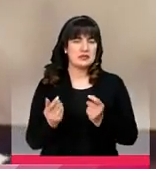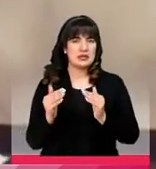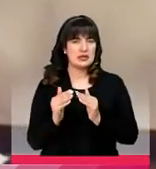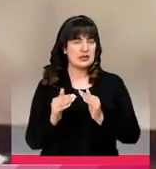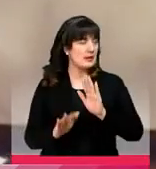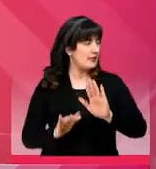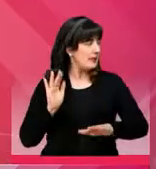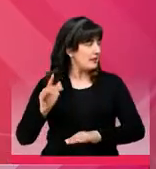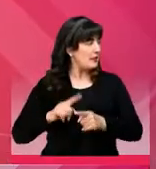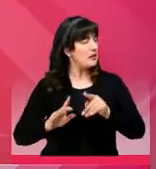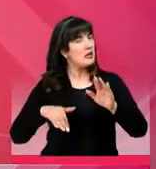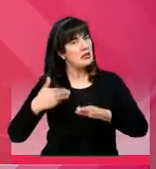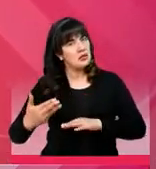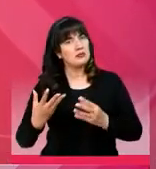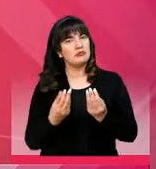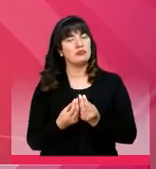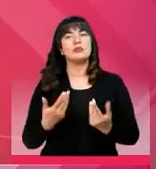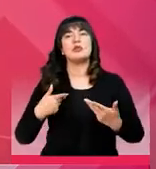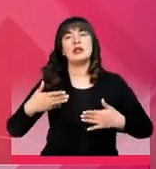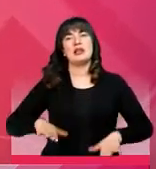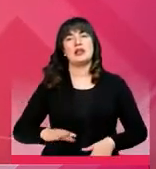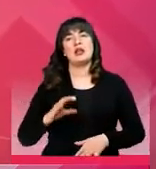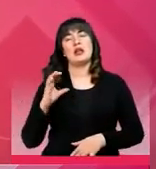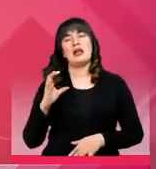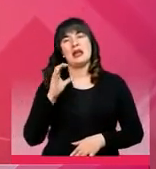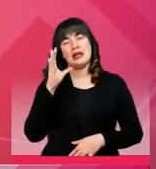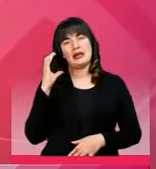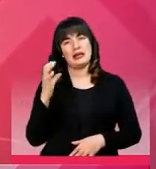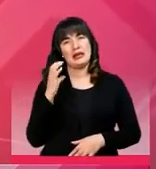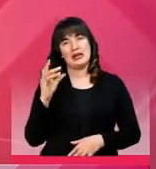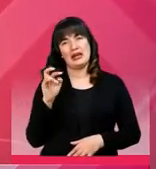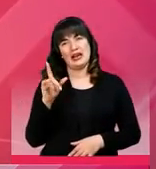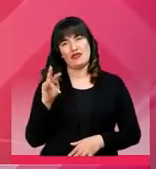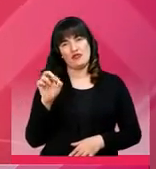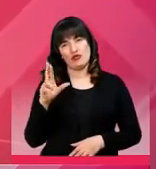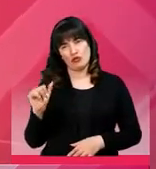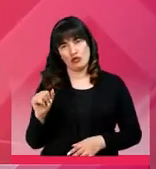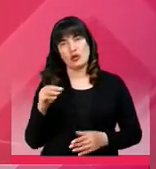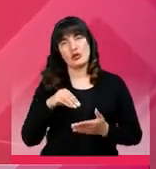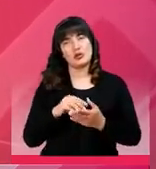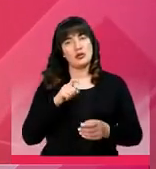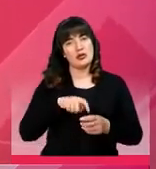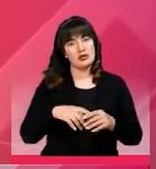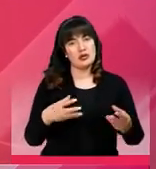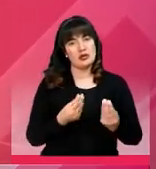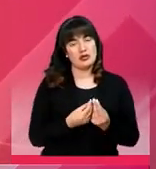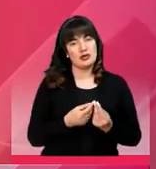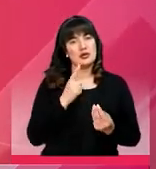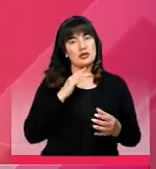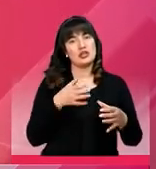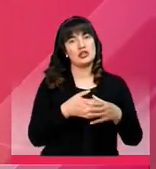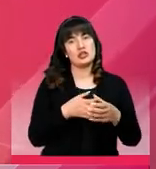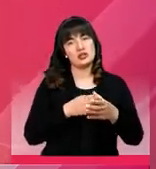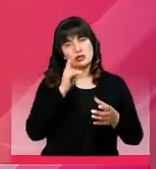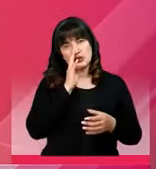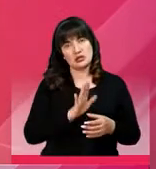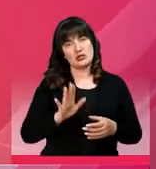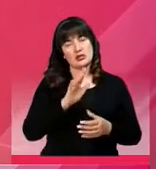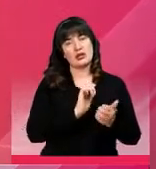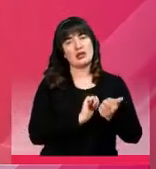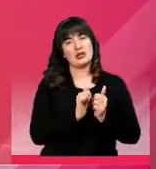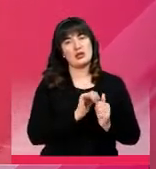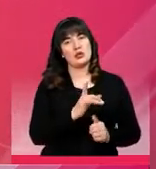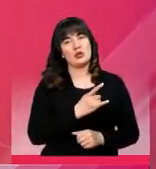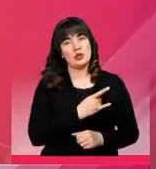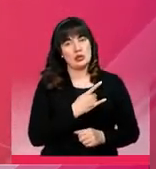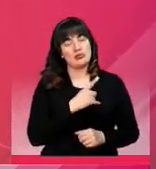después de un equipo. Nació en California, pero sus años y sus números en la NCAA, la Asociación Nacional Deportiva Universitaria, le